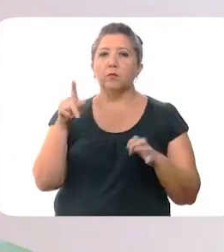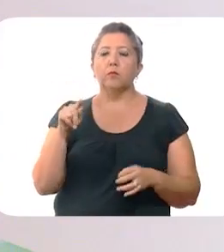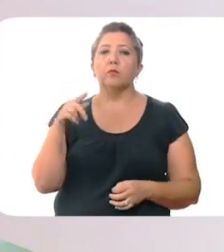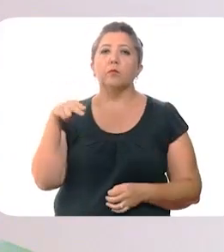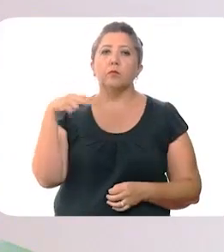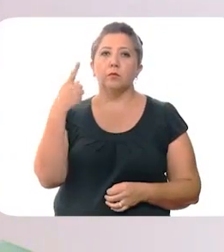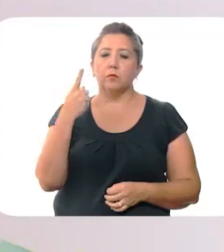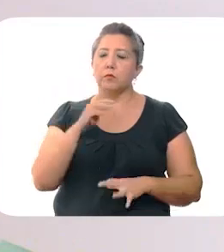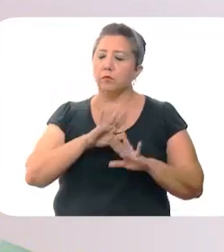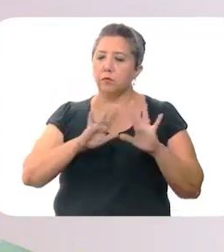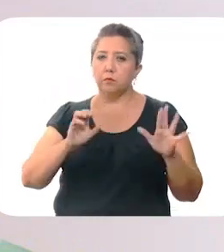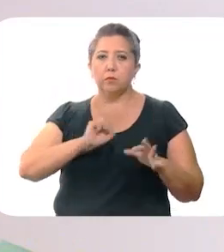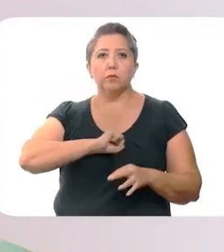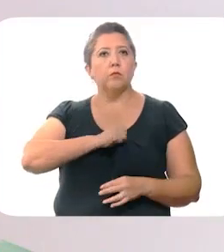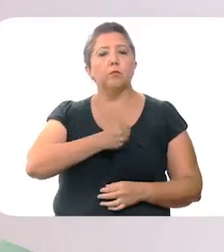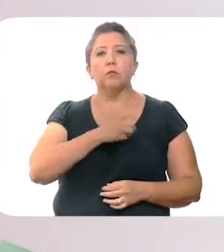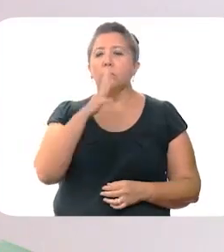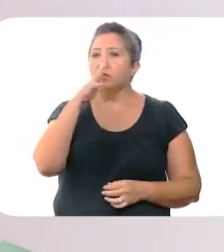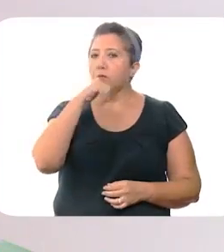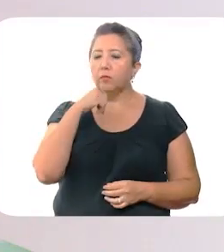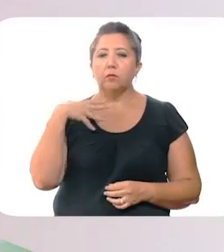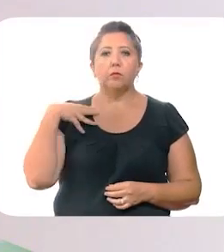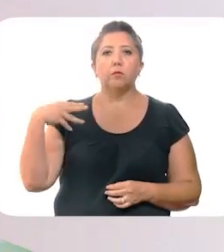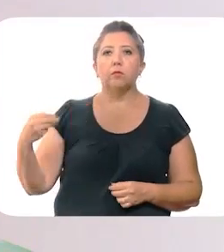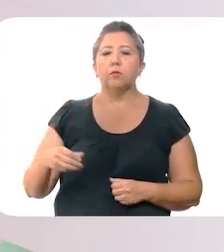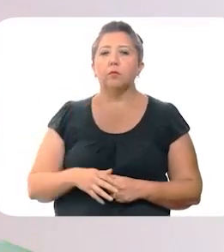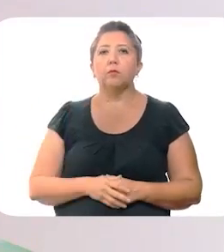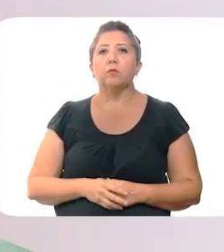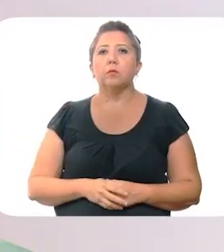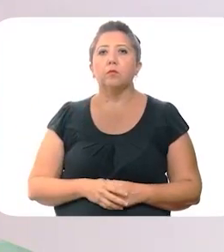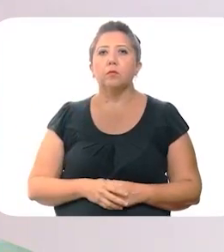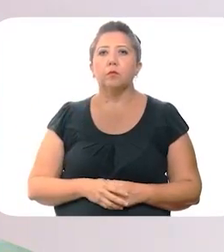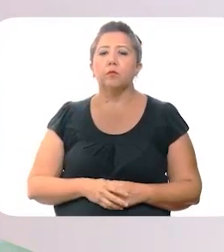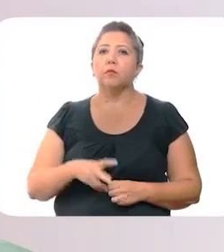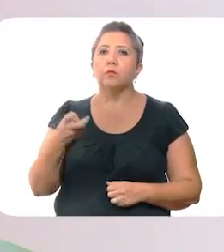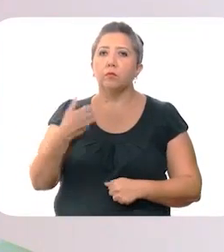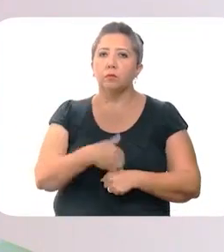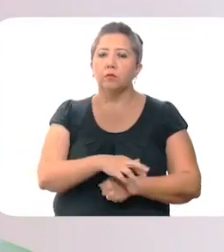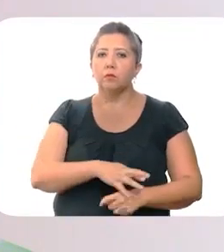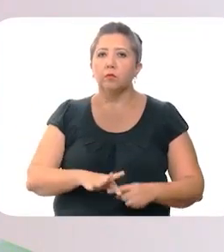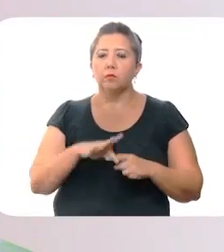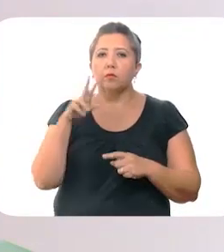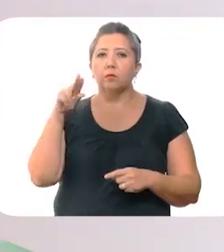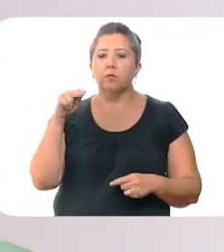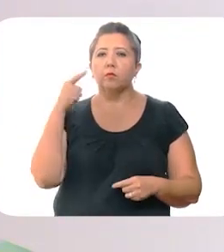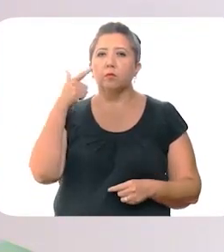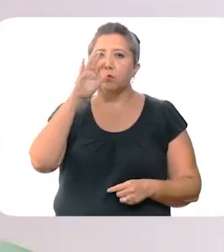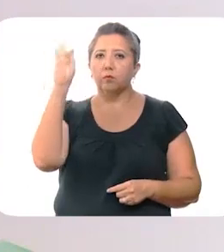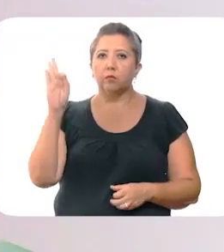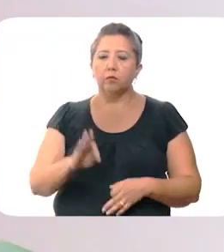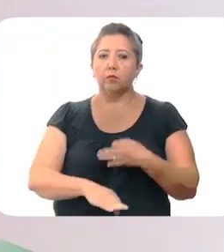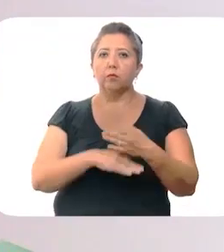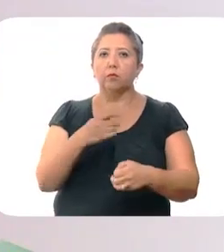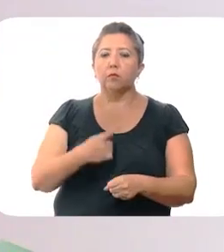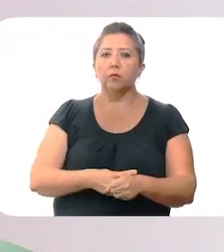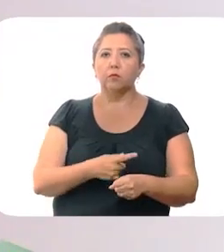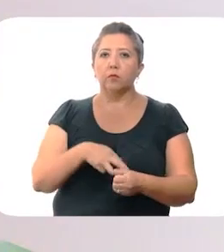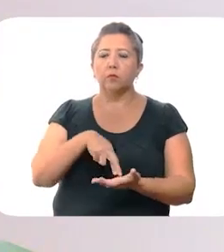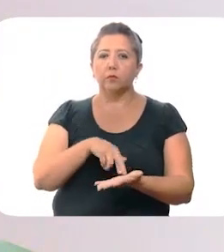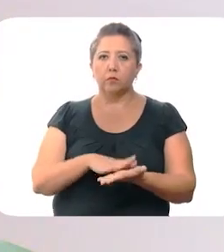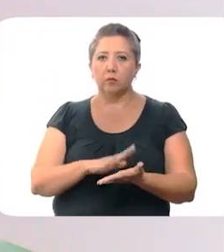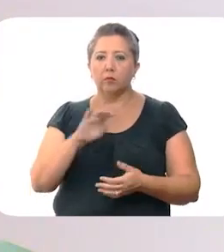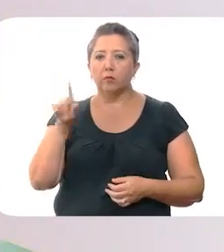35.781 pacientes ya se recuperaron, no presentan síntomas ni pueden contagiar. Esta cifra representa el 87% del total de